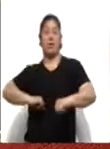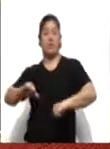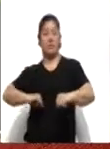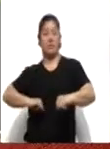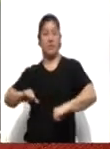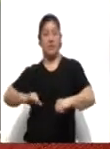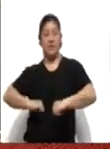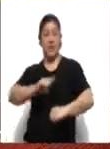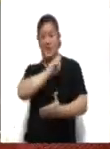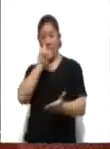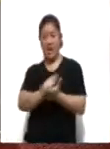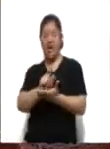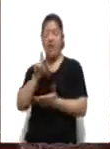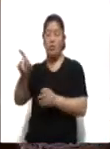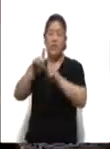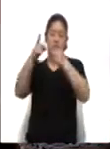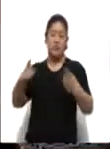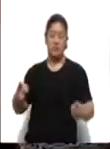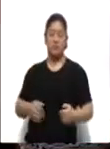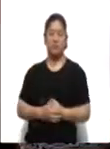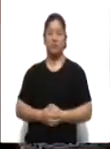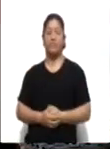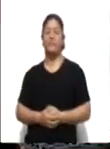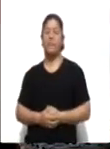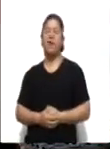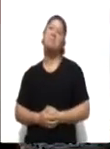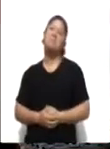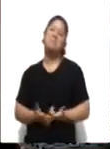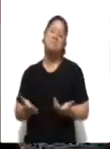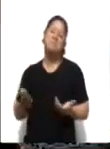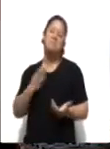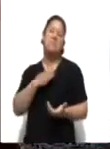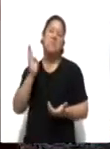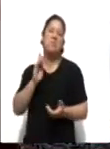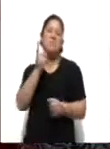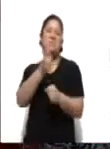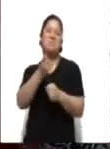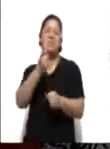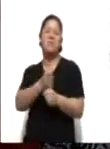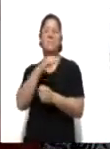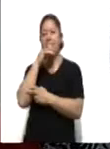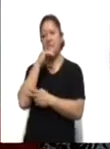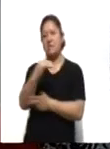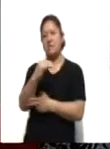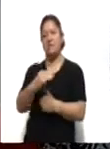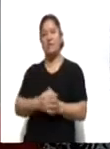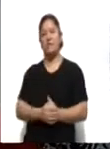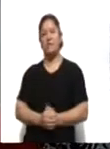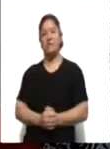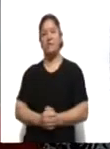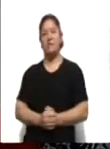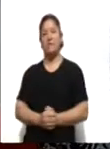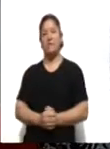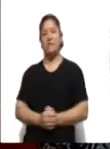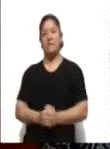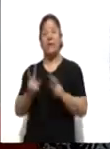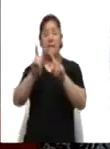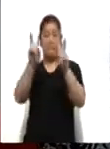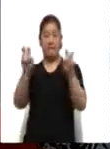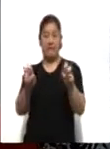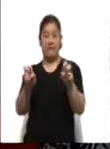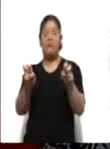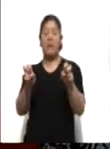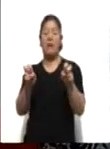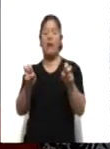desarrollando ustedes pues primero el primer mensaje que quiero mandarles fue el tema legislativo como seres humanos